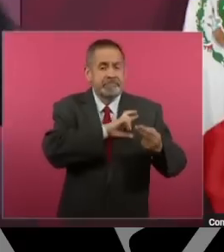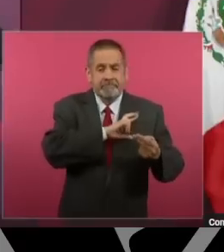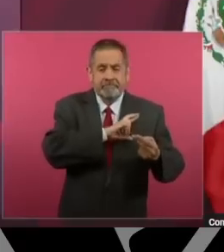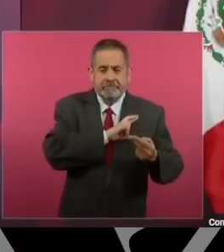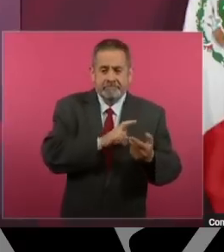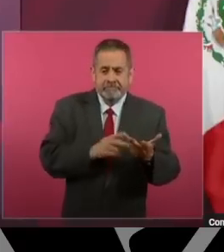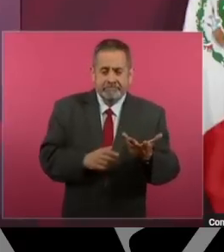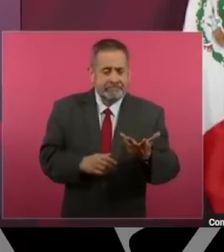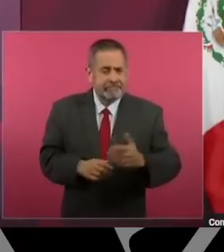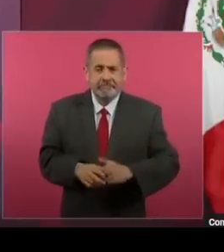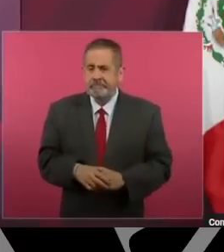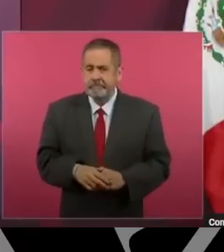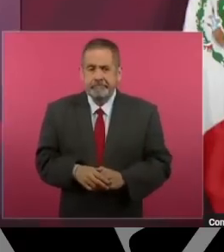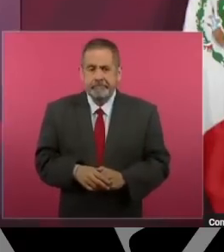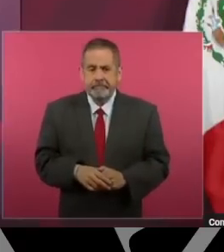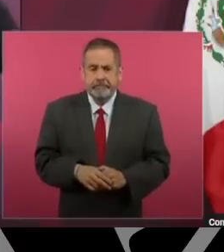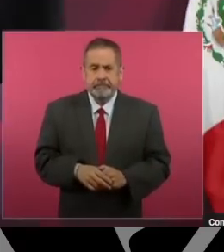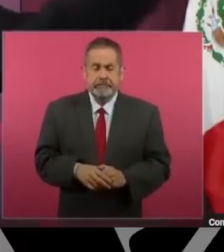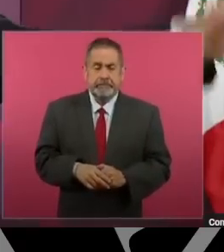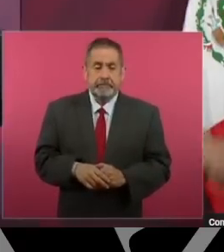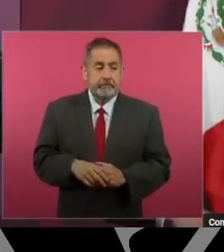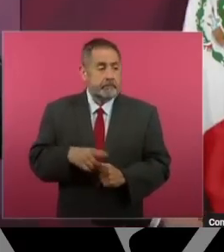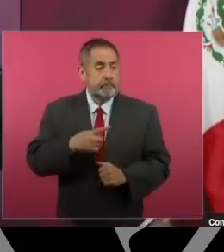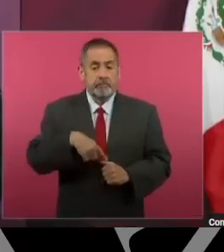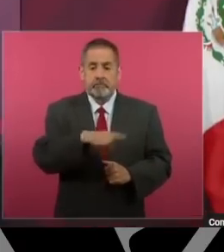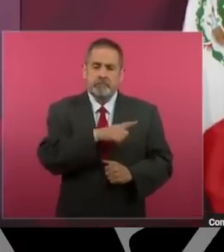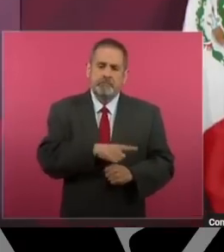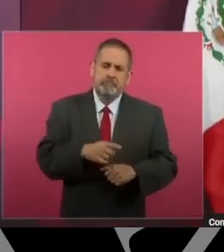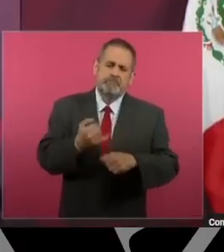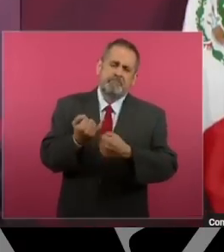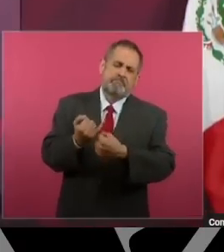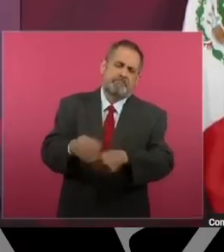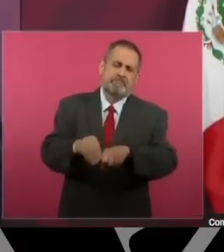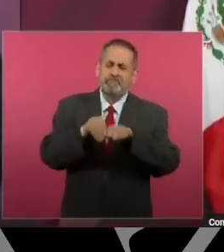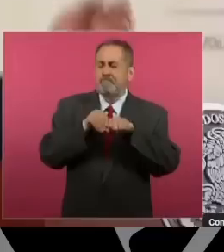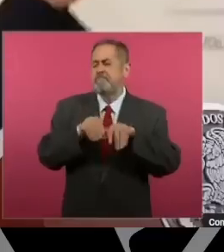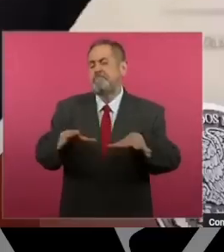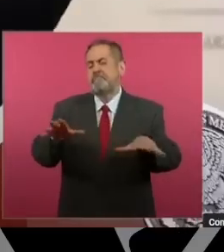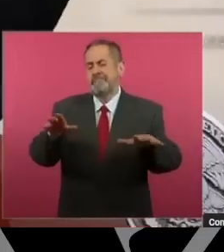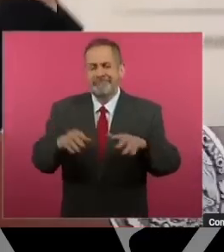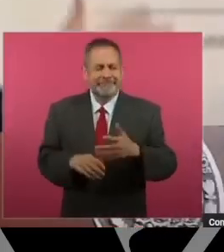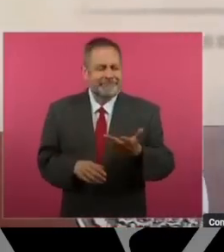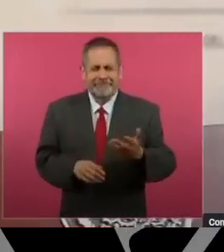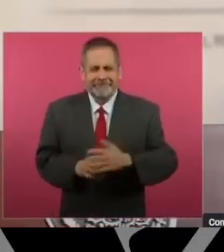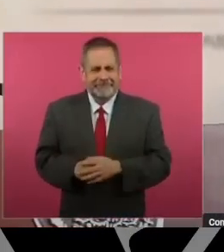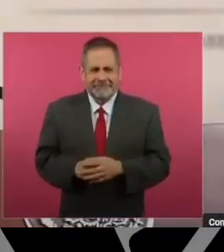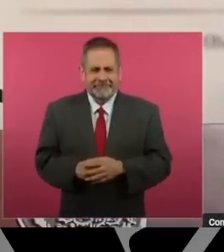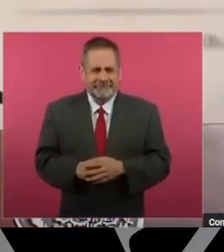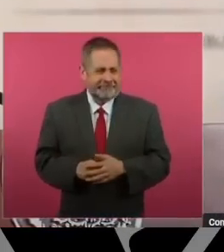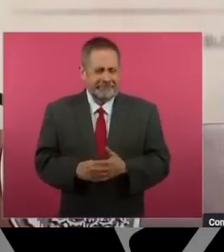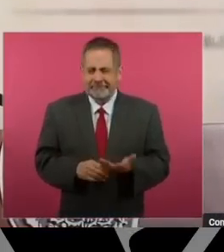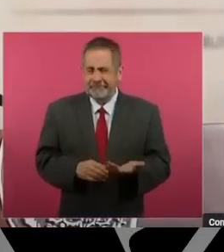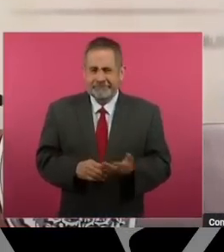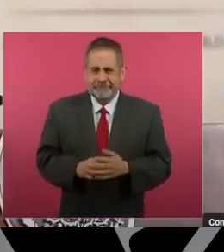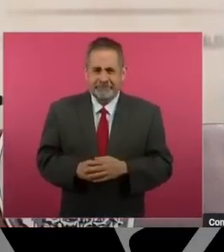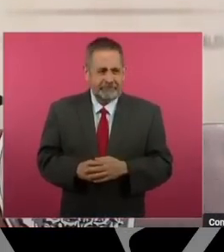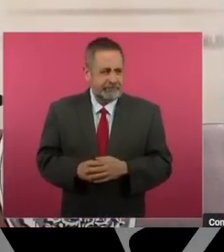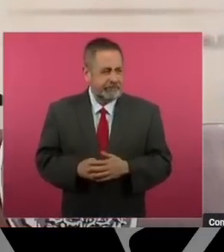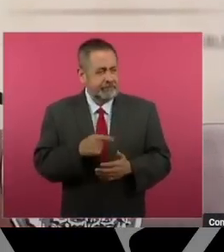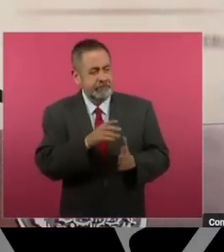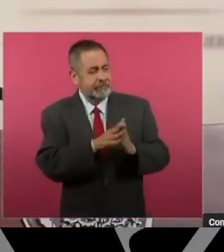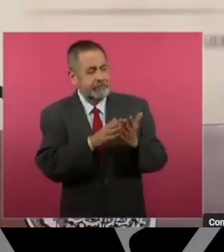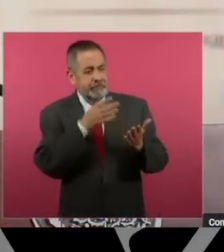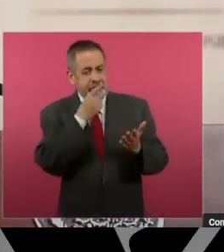lo que difundieron por todos lados un supuesto dicho no asiático